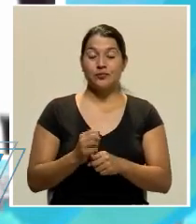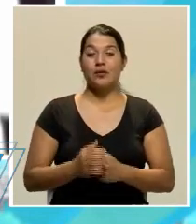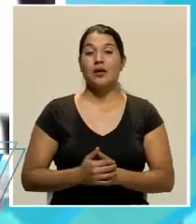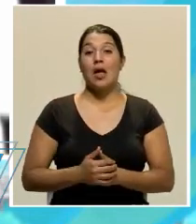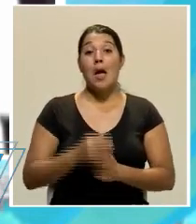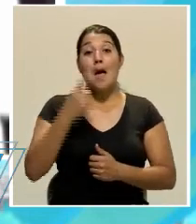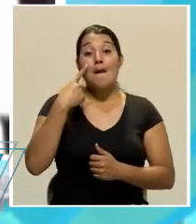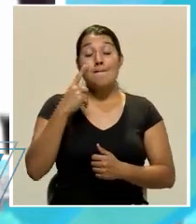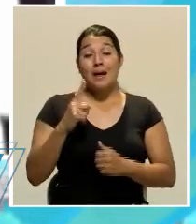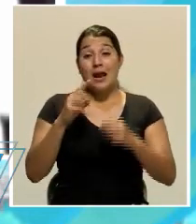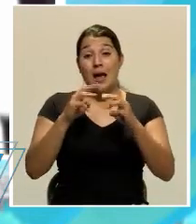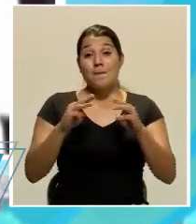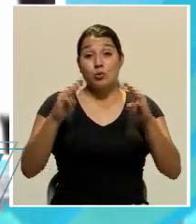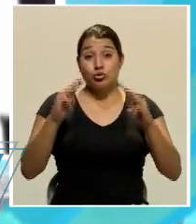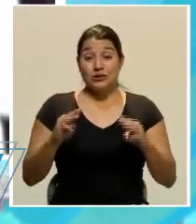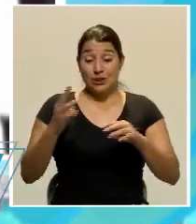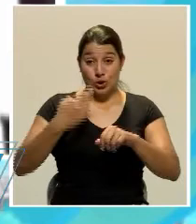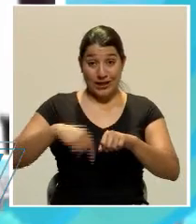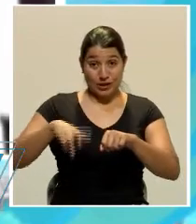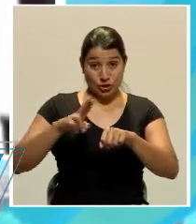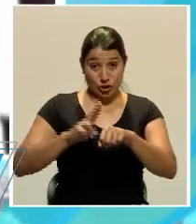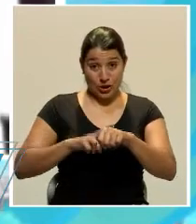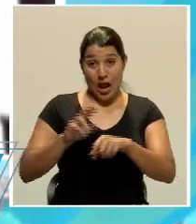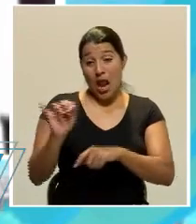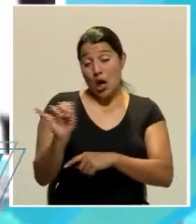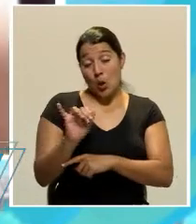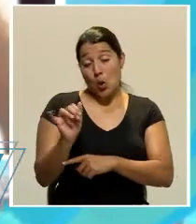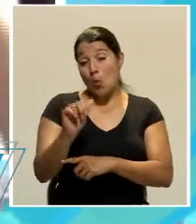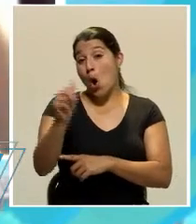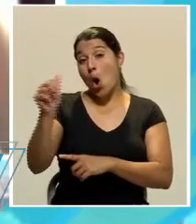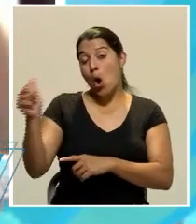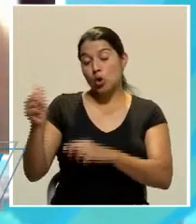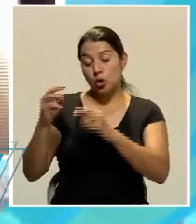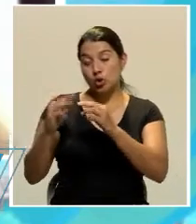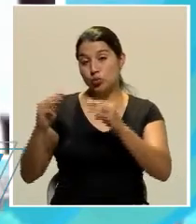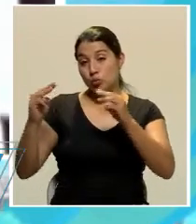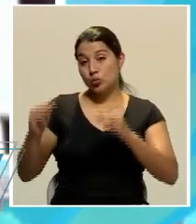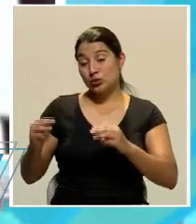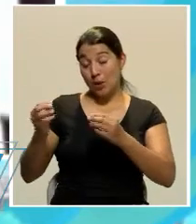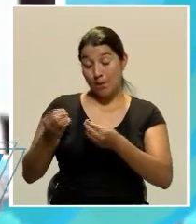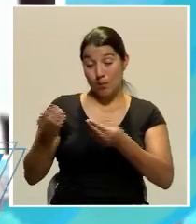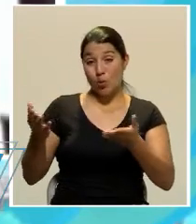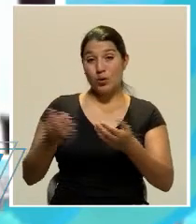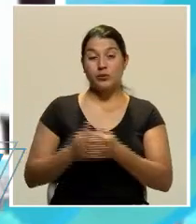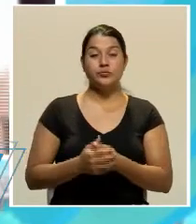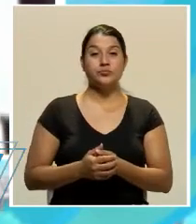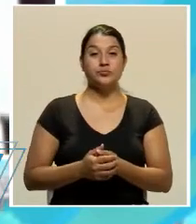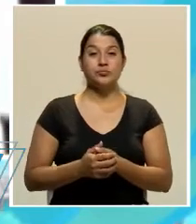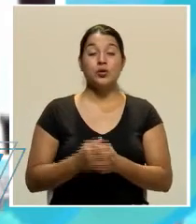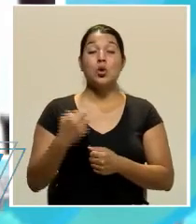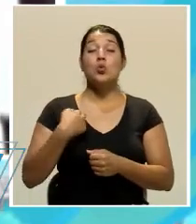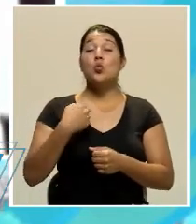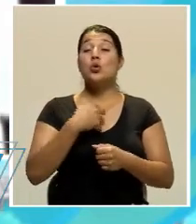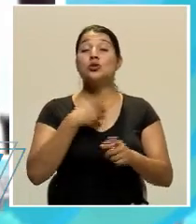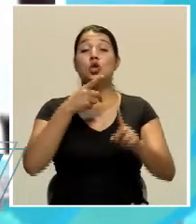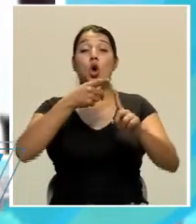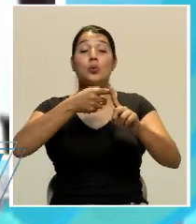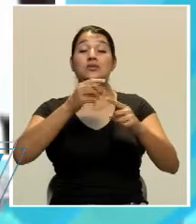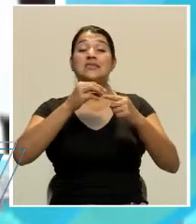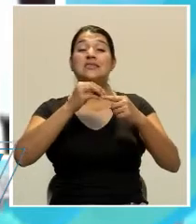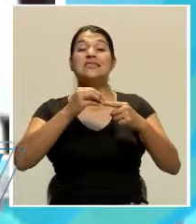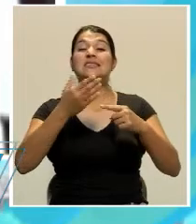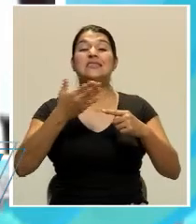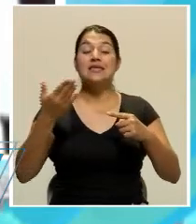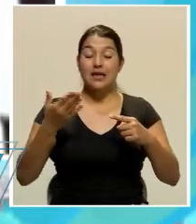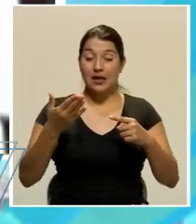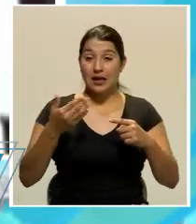Digamos que para el Museo Nacional, como muchos otros museos públicos, la prioridad fue